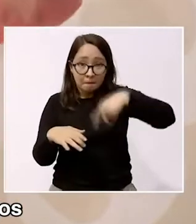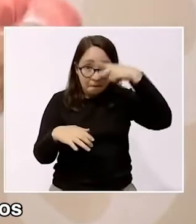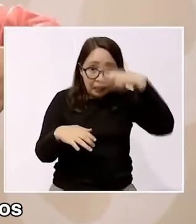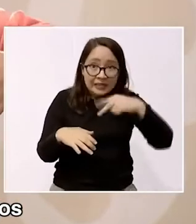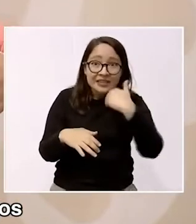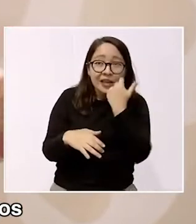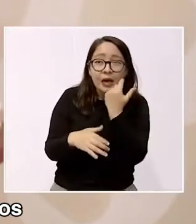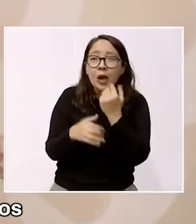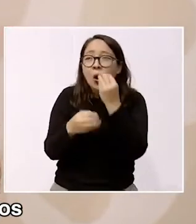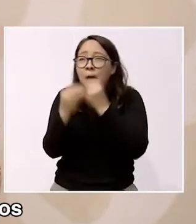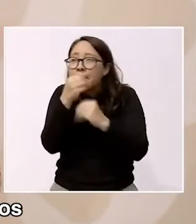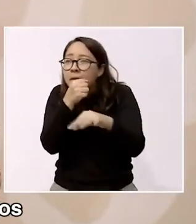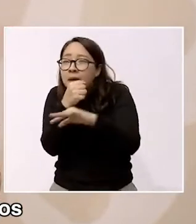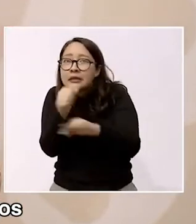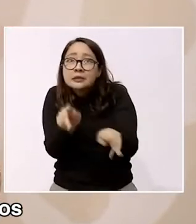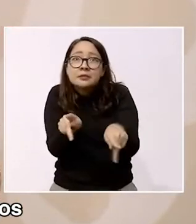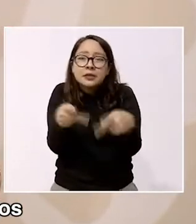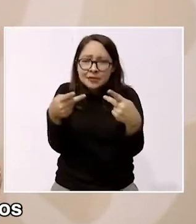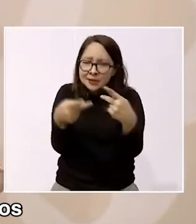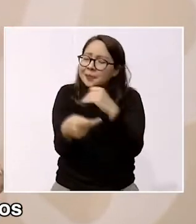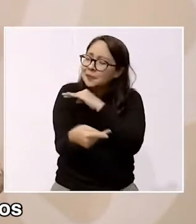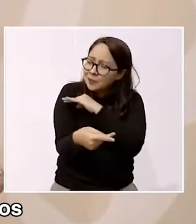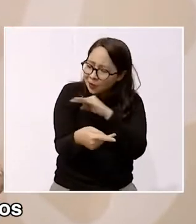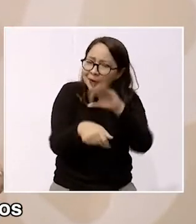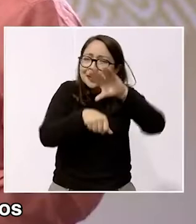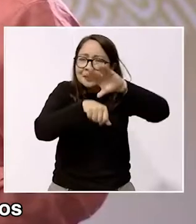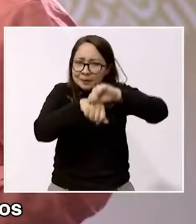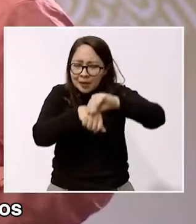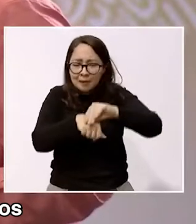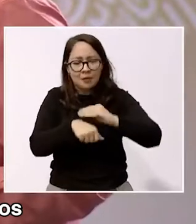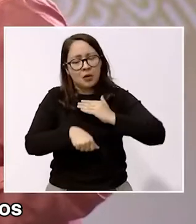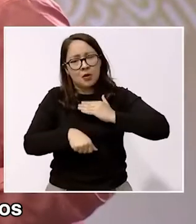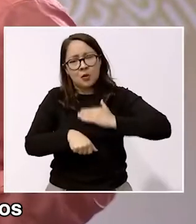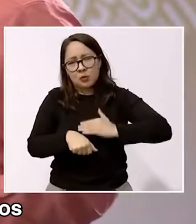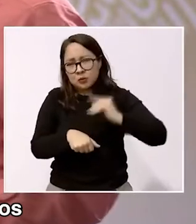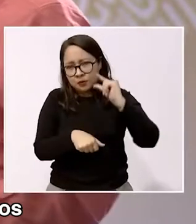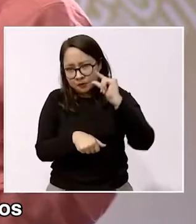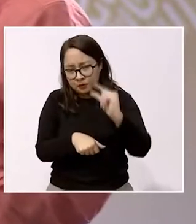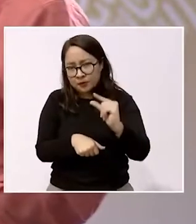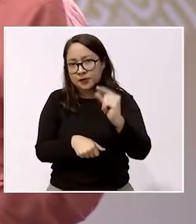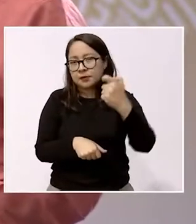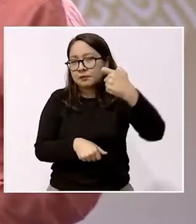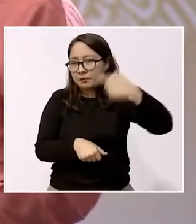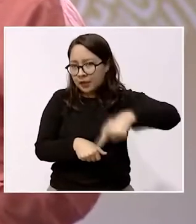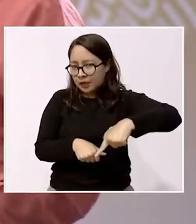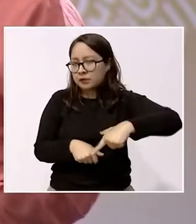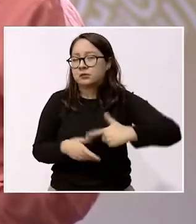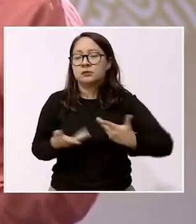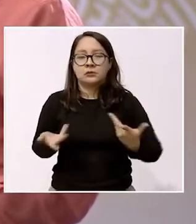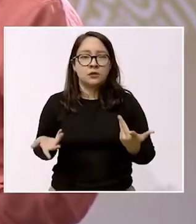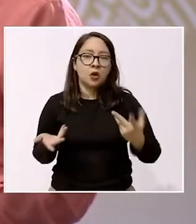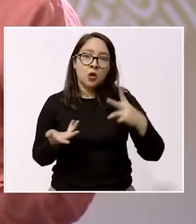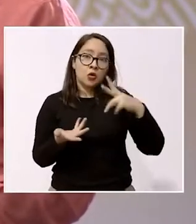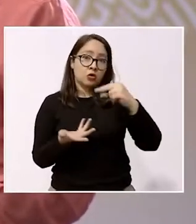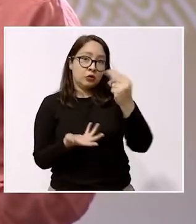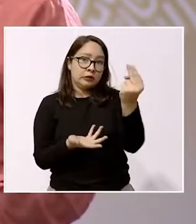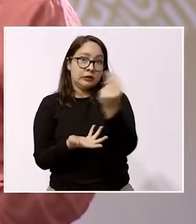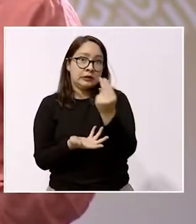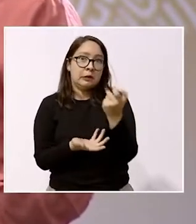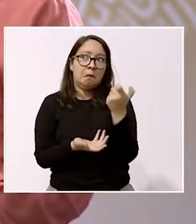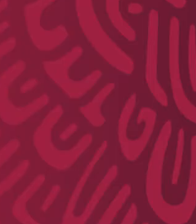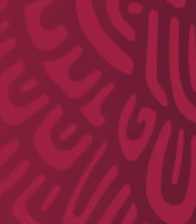pueda venderlos en el país a precios bajos, sin que tengan que